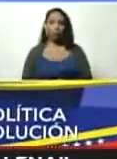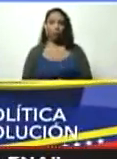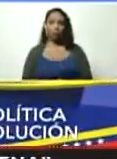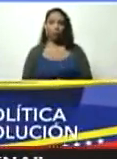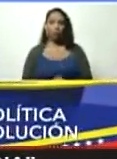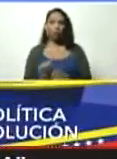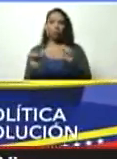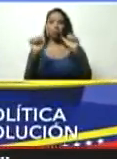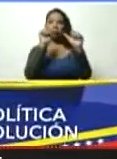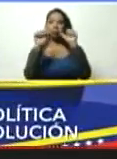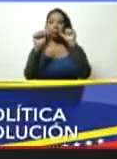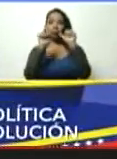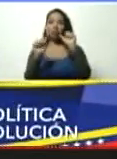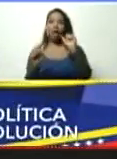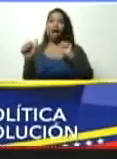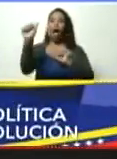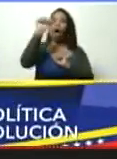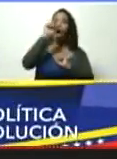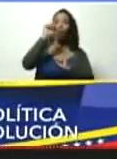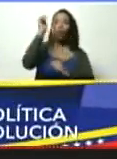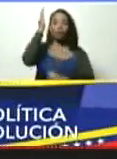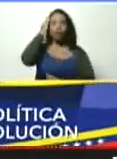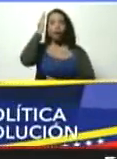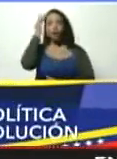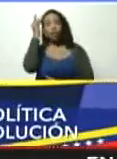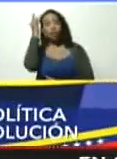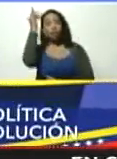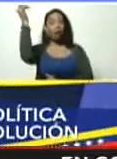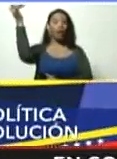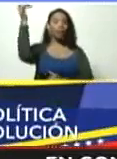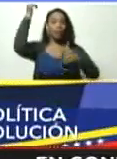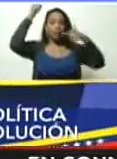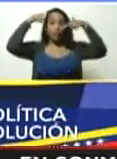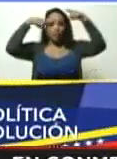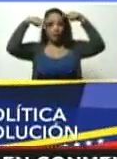beber de las aguas de la sabiduría de Hugo Chávez.